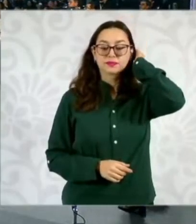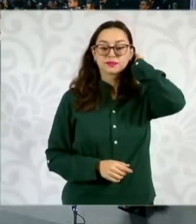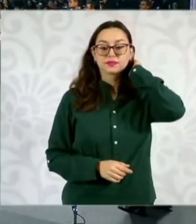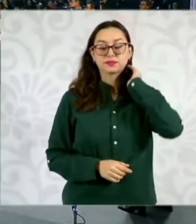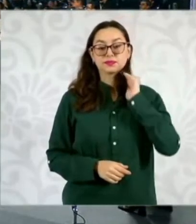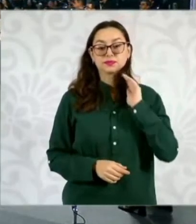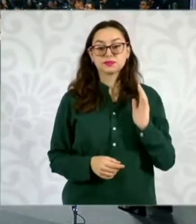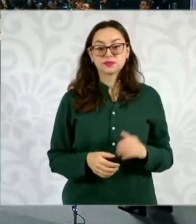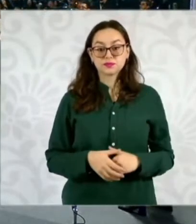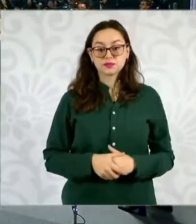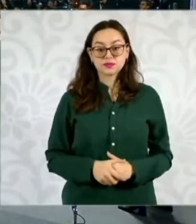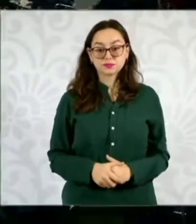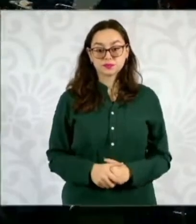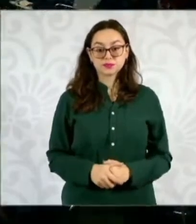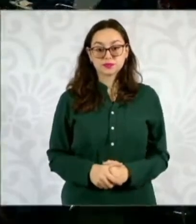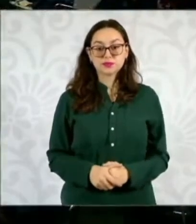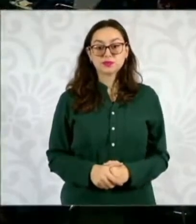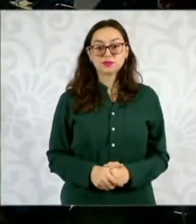Gracias.